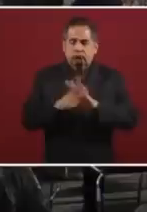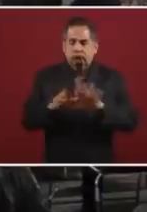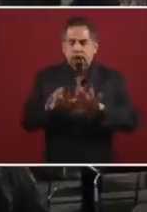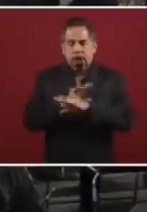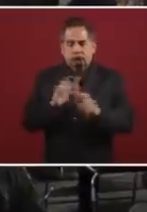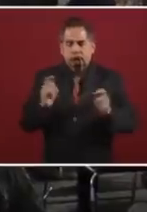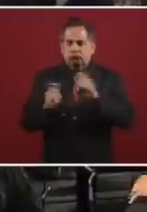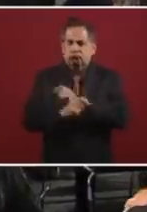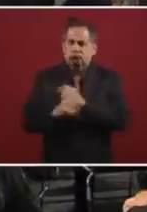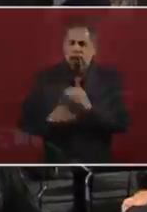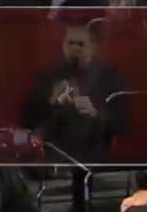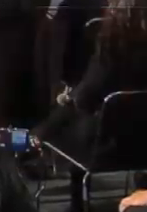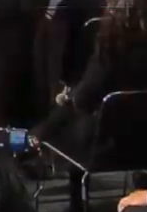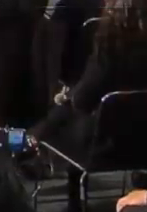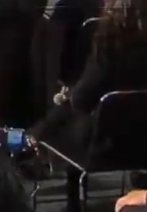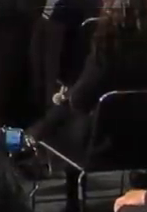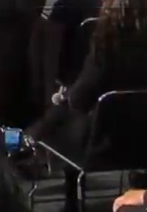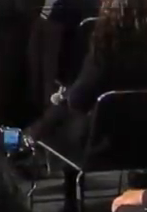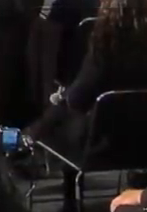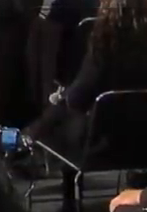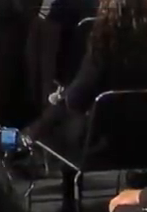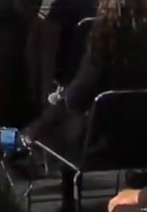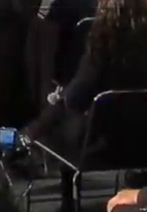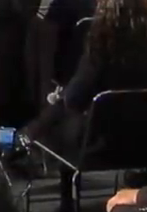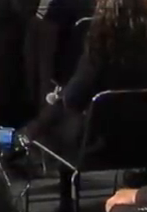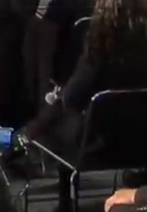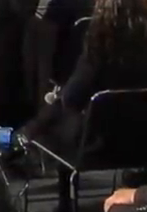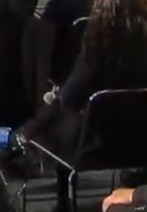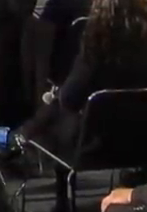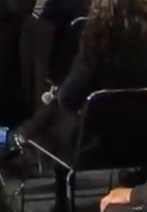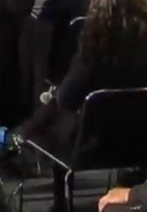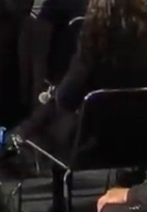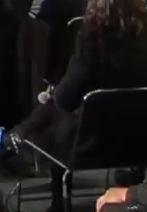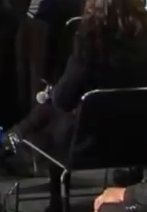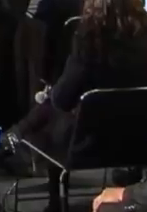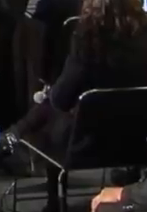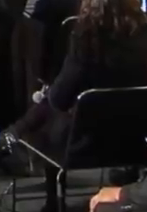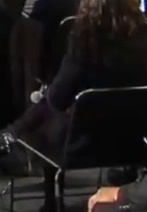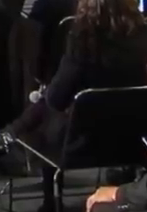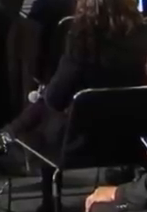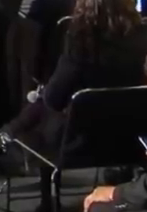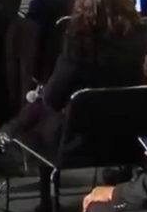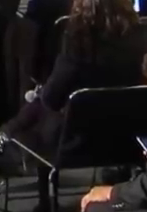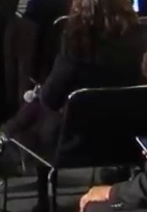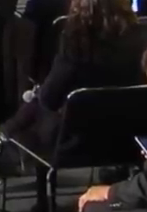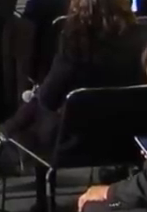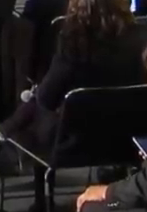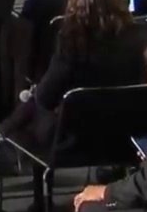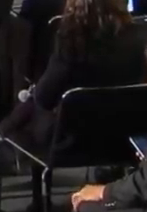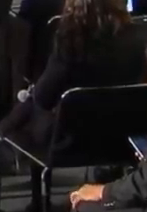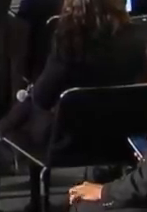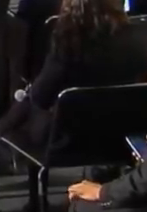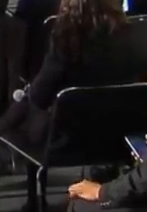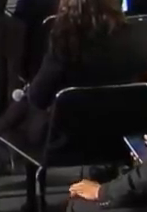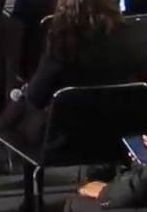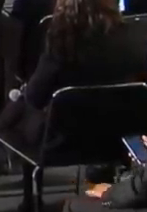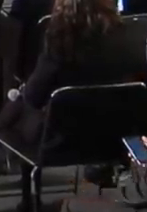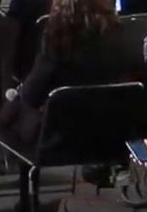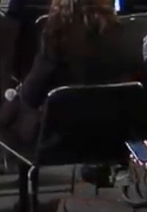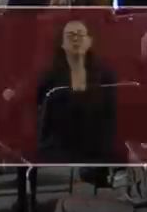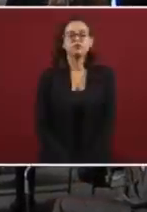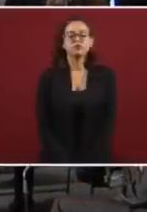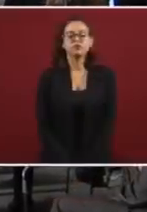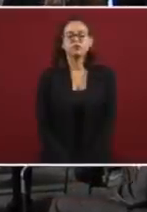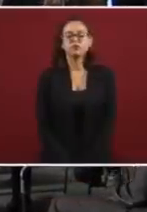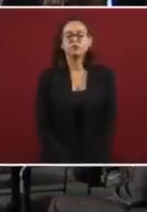básica de atención a los jóvenes por eso ya inicio y ahora